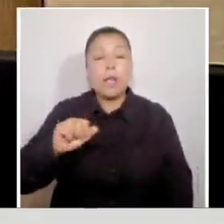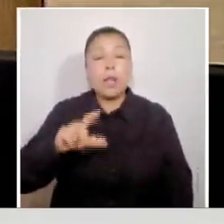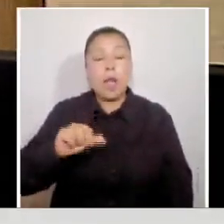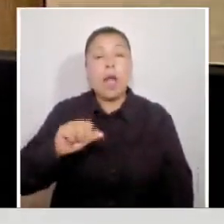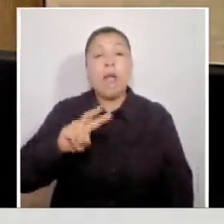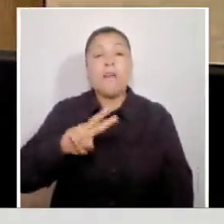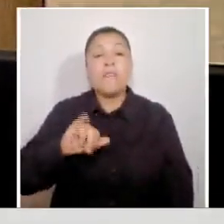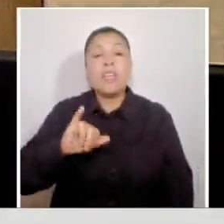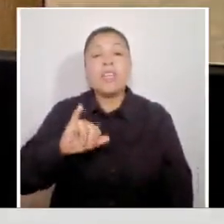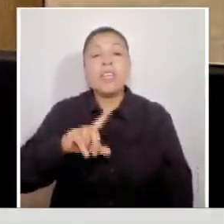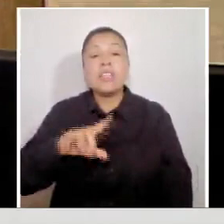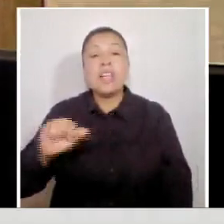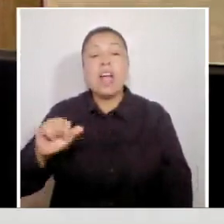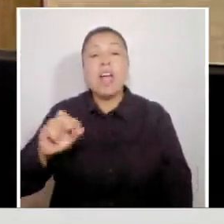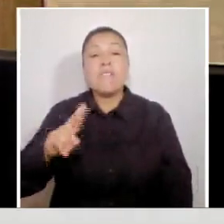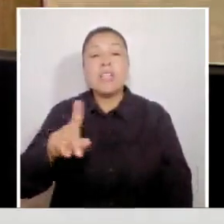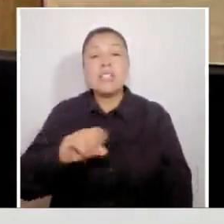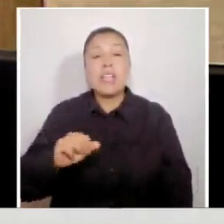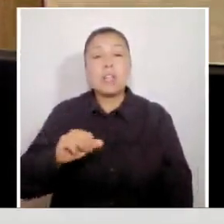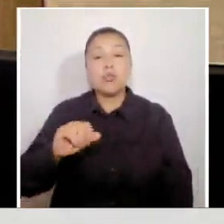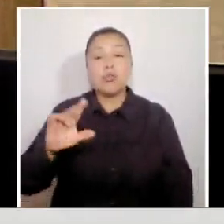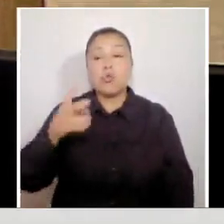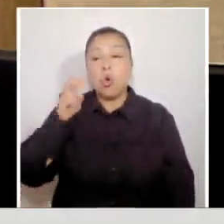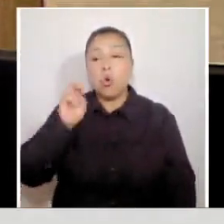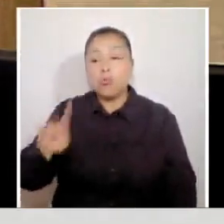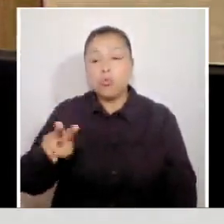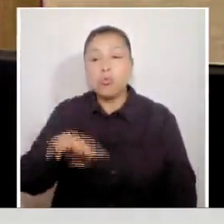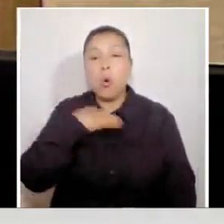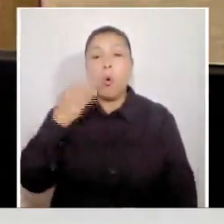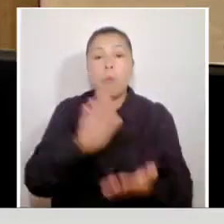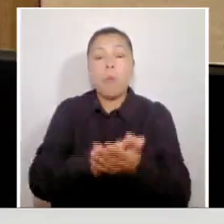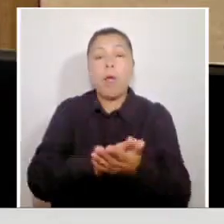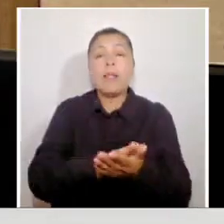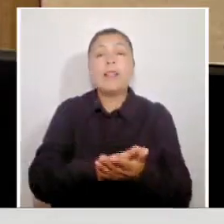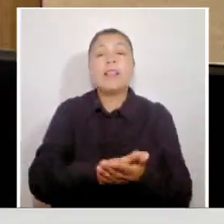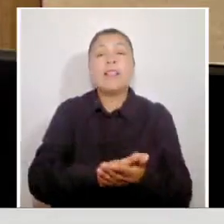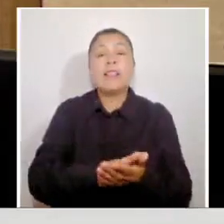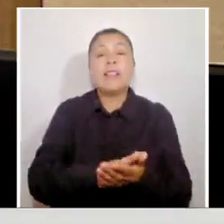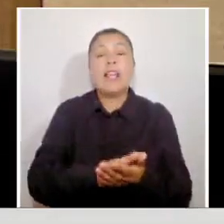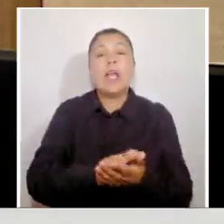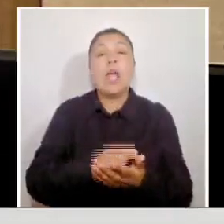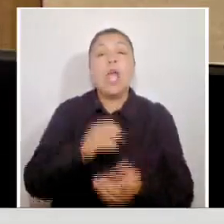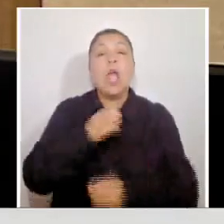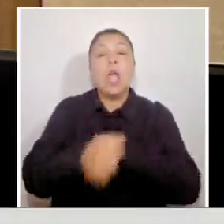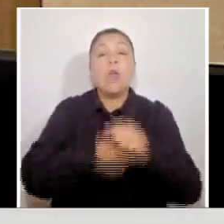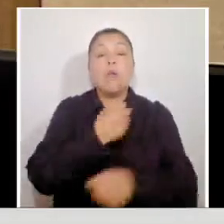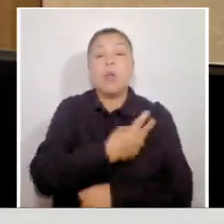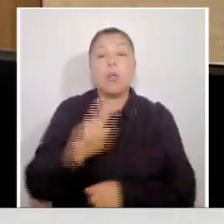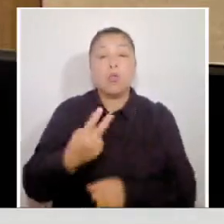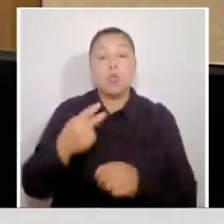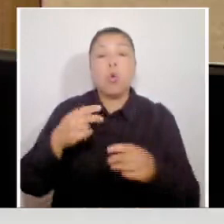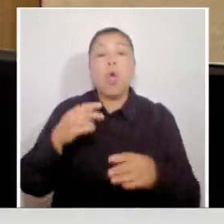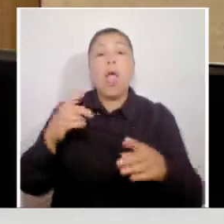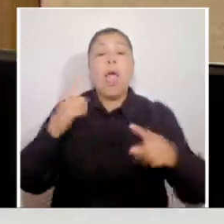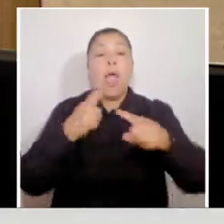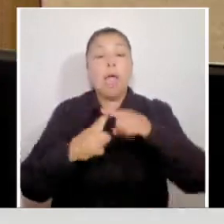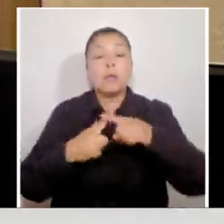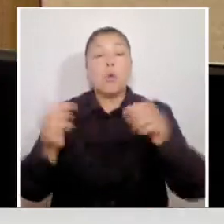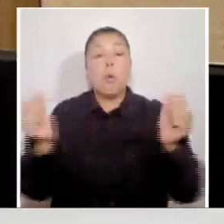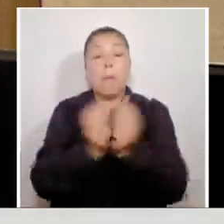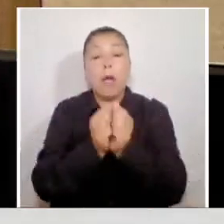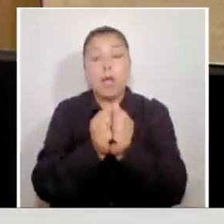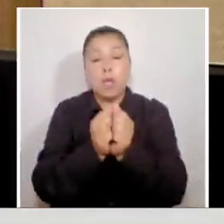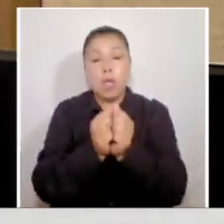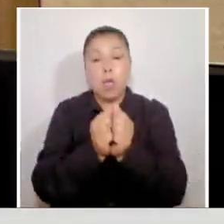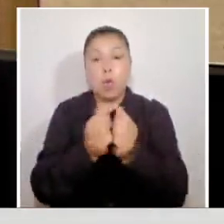encontrada muerta el 15 de octubre de 2022 al interior de la casa de un excompañero de colegio